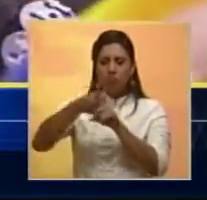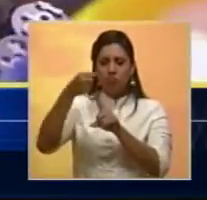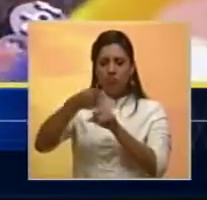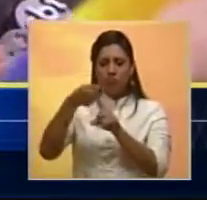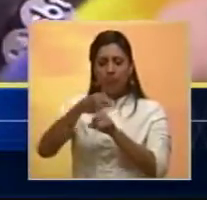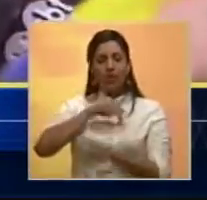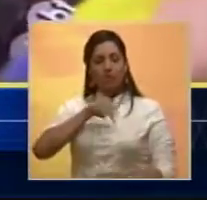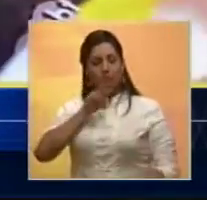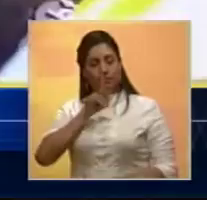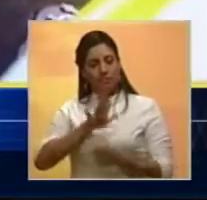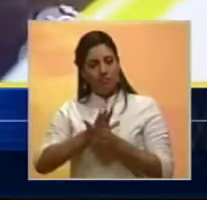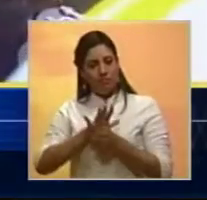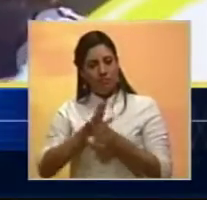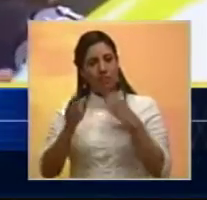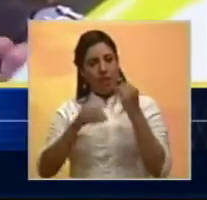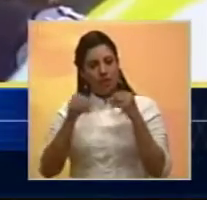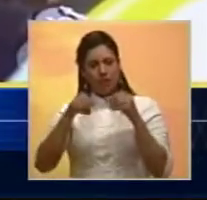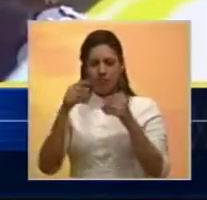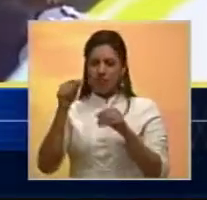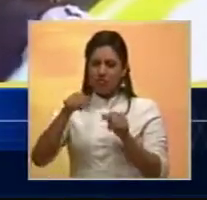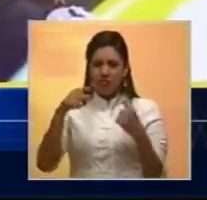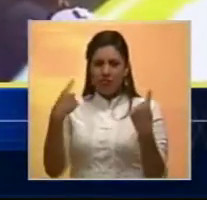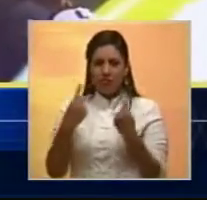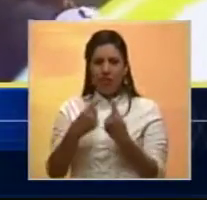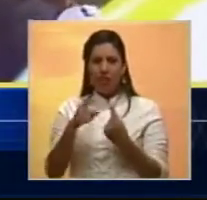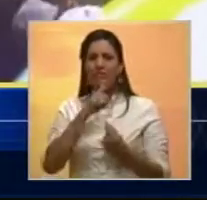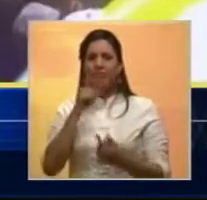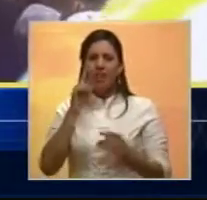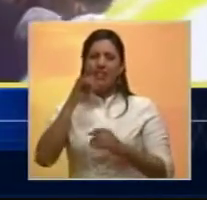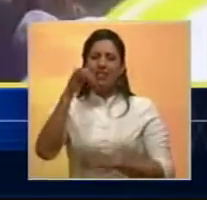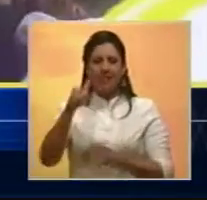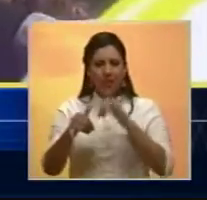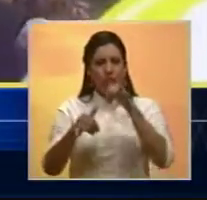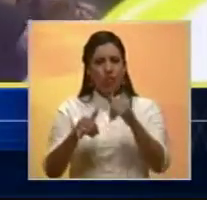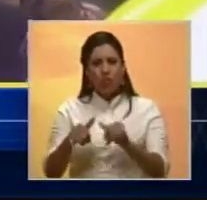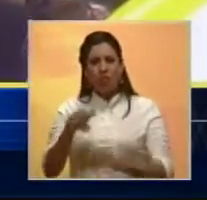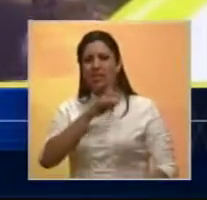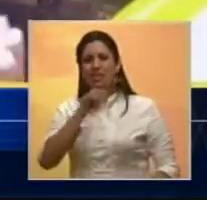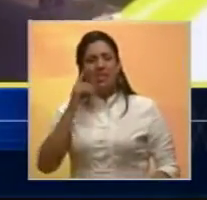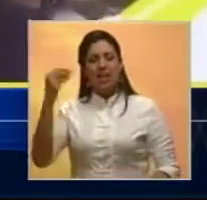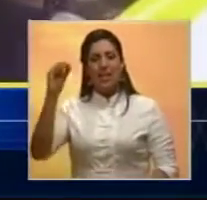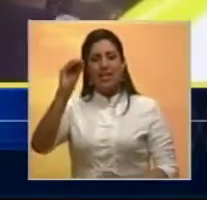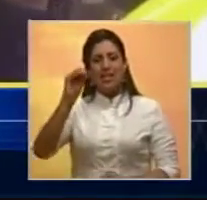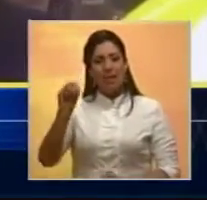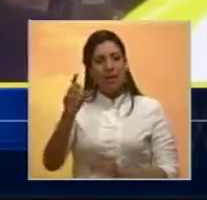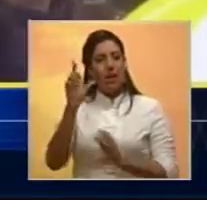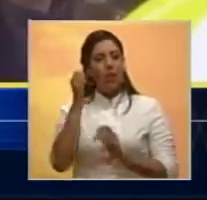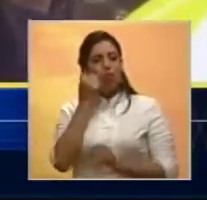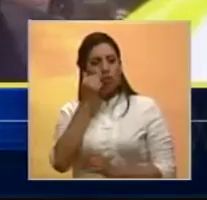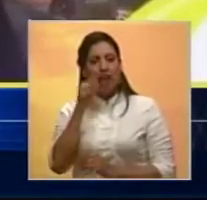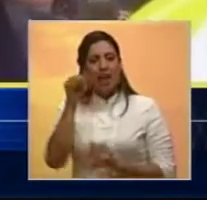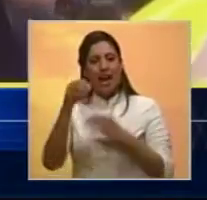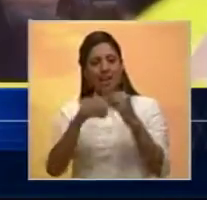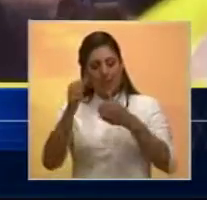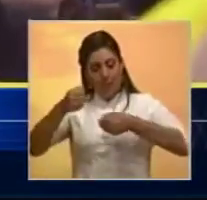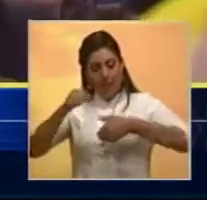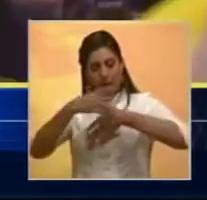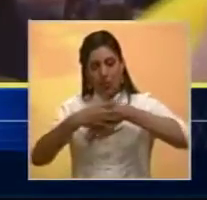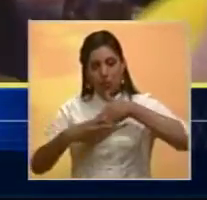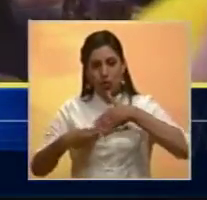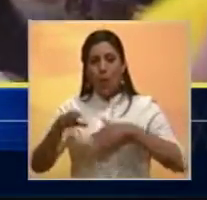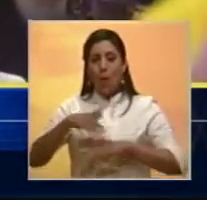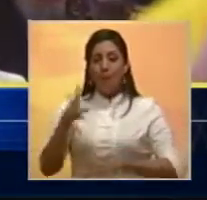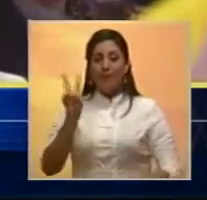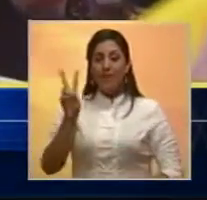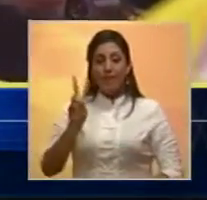nos reservamos las acciones de lo que hoy está ocurriendo acá, como lo hemos denunciado. Es una convocatoria ilícita que se ha hecho al Mercosur, porque